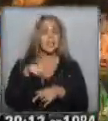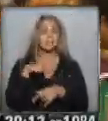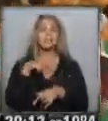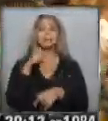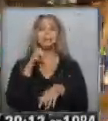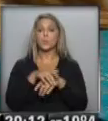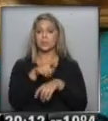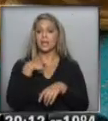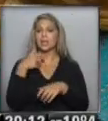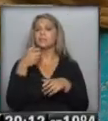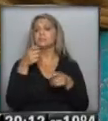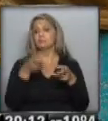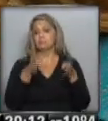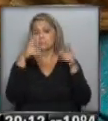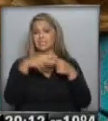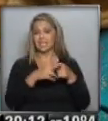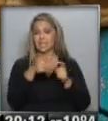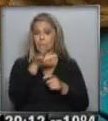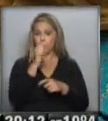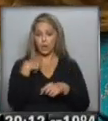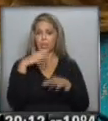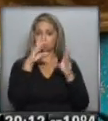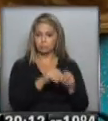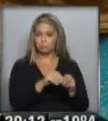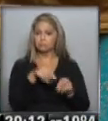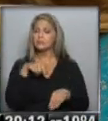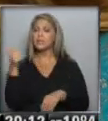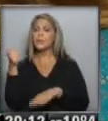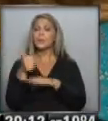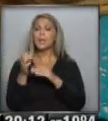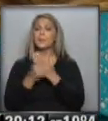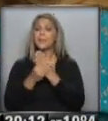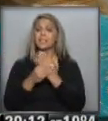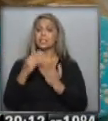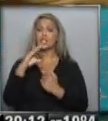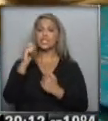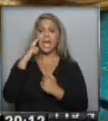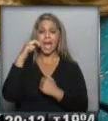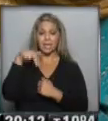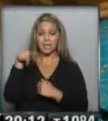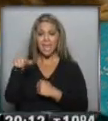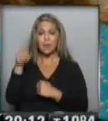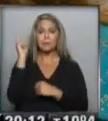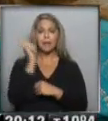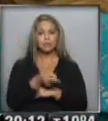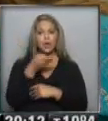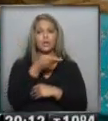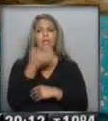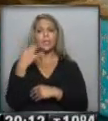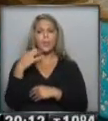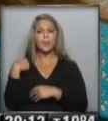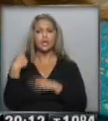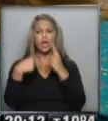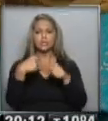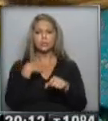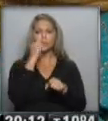taller del Borda. El próximo martes viene el ministro Chaín, que es el otro gran responsable de lo que sucedió en el Borda, fue el que dio la orden, el que pidió que se avanzara